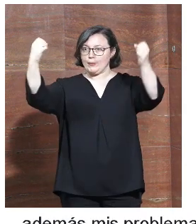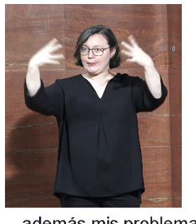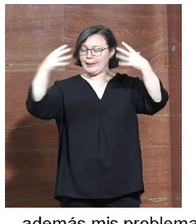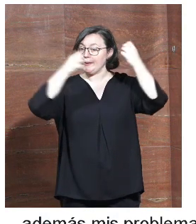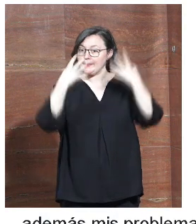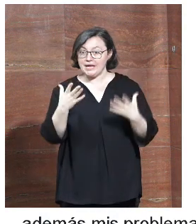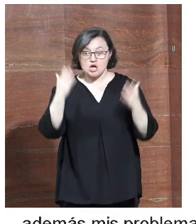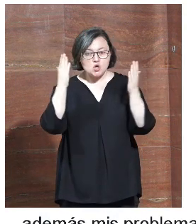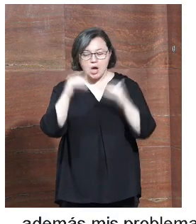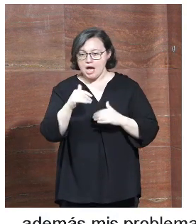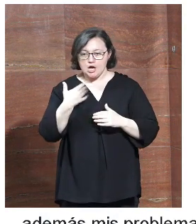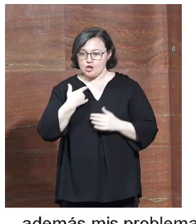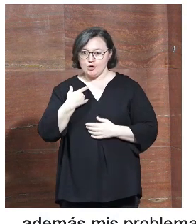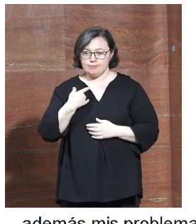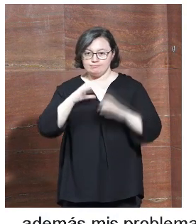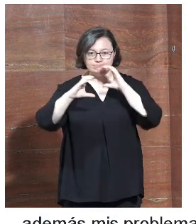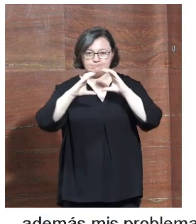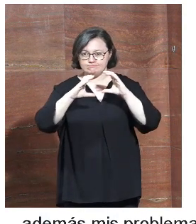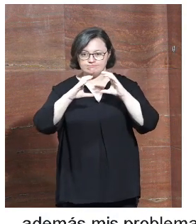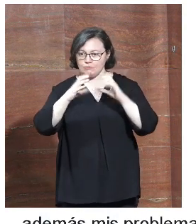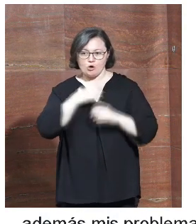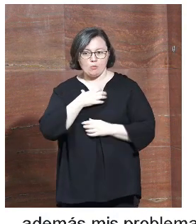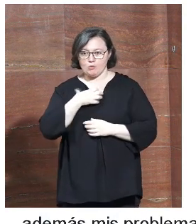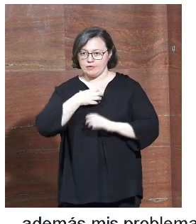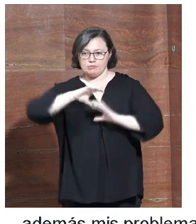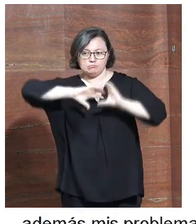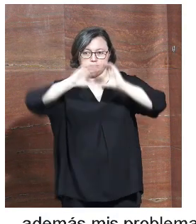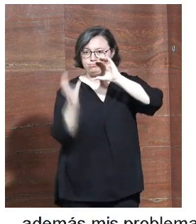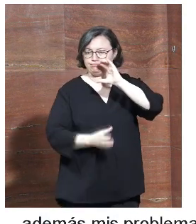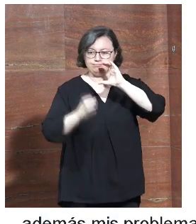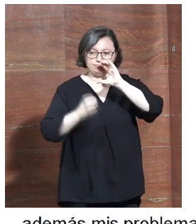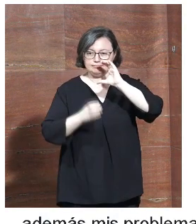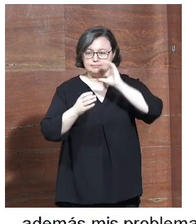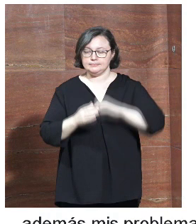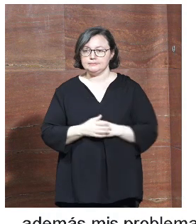iluminación, no podía comunicarme bien.